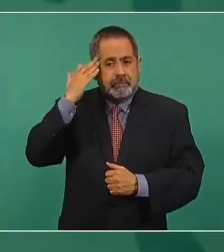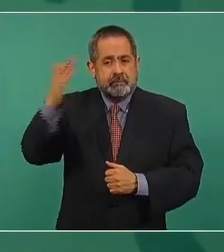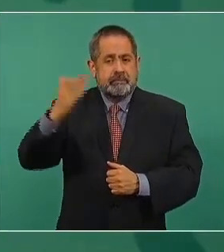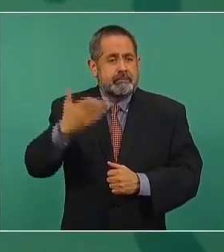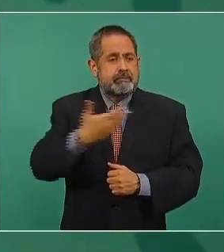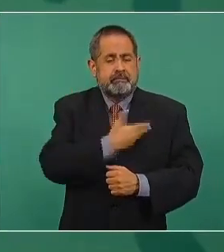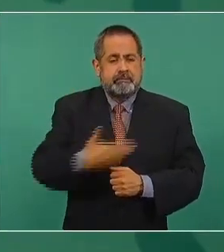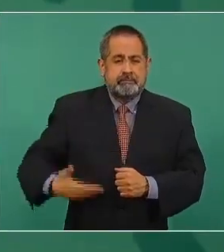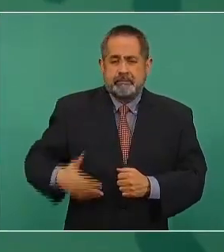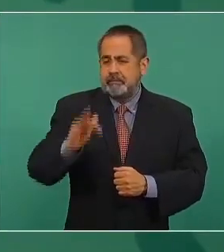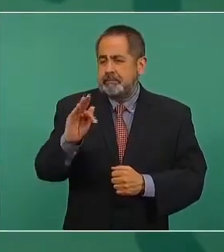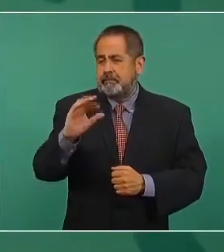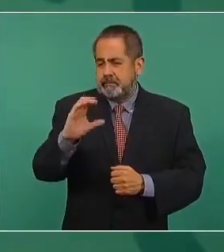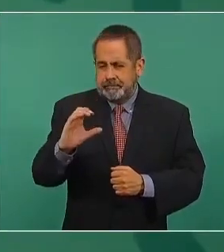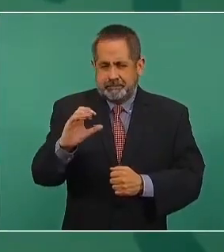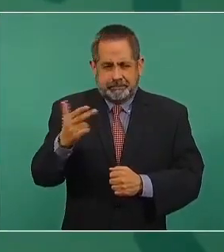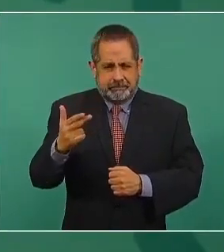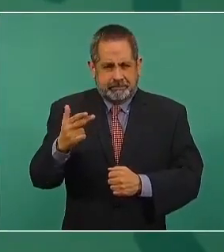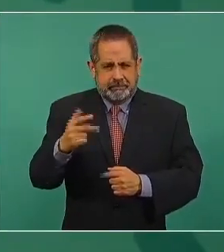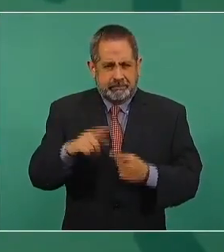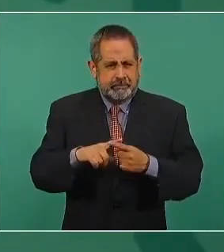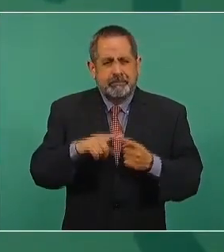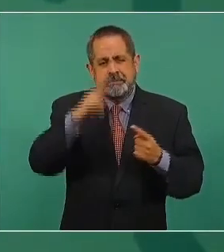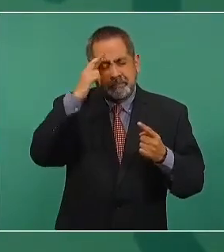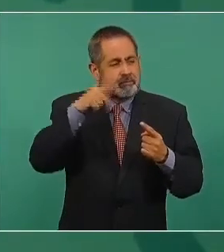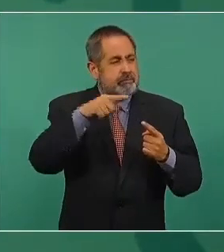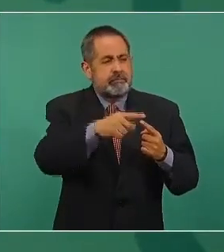cuando estaba Carstens